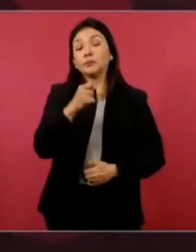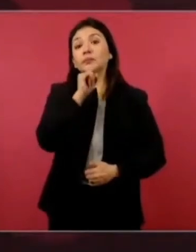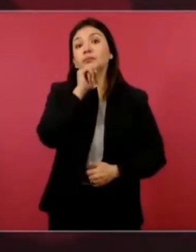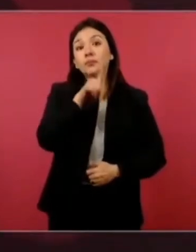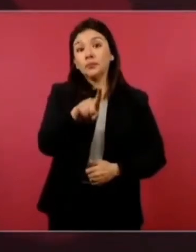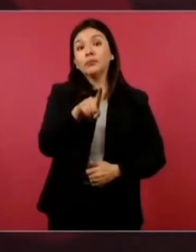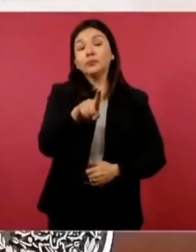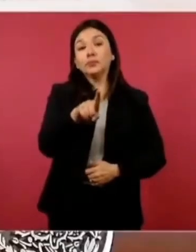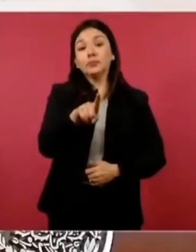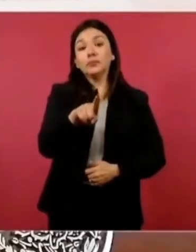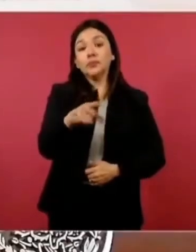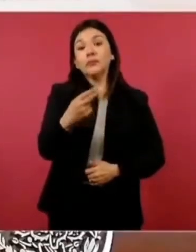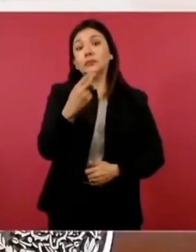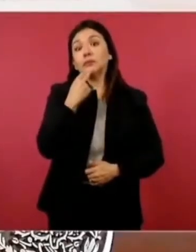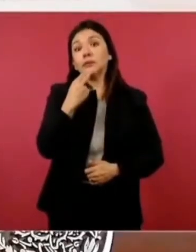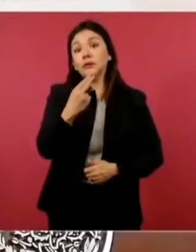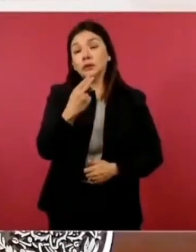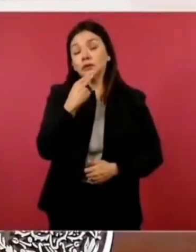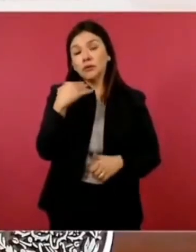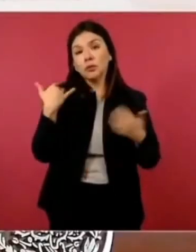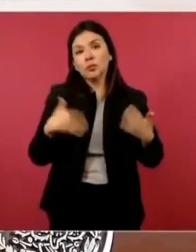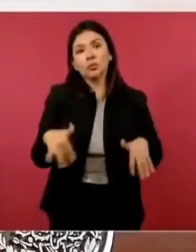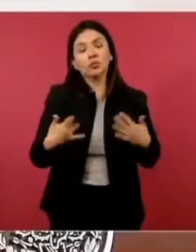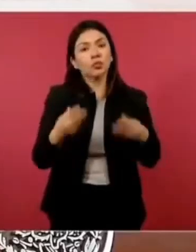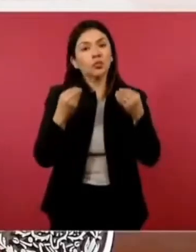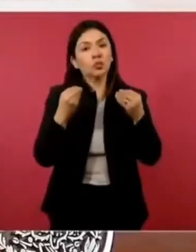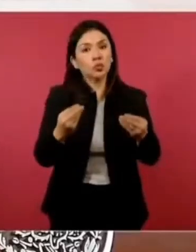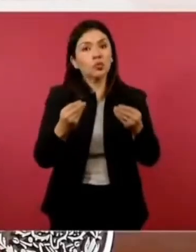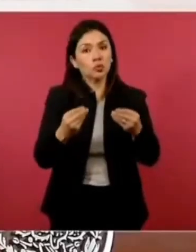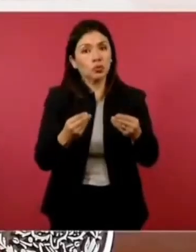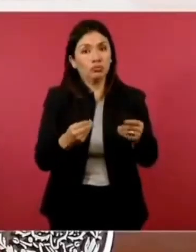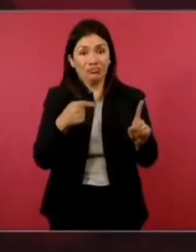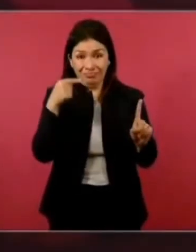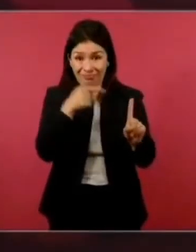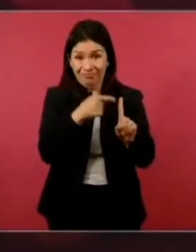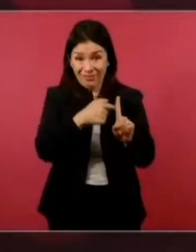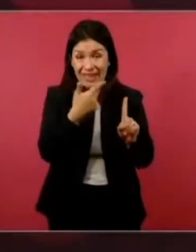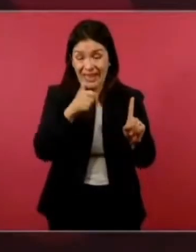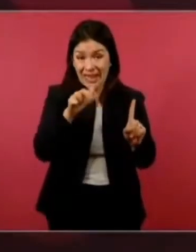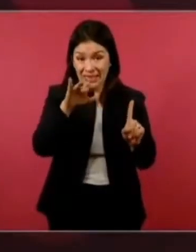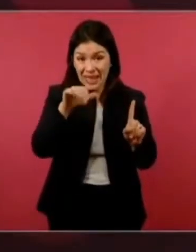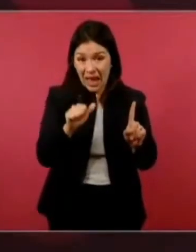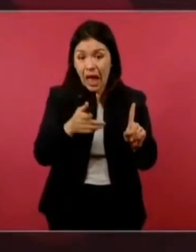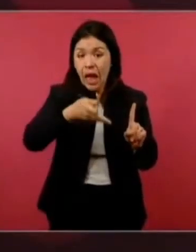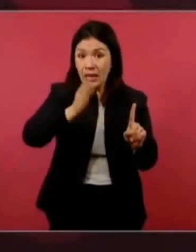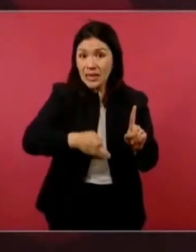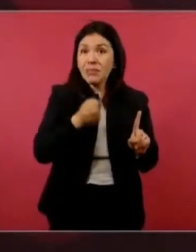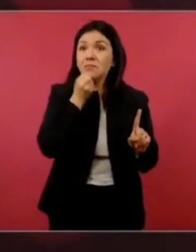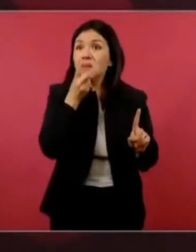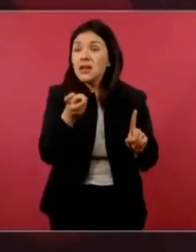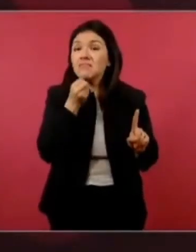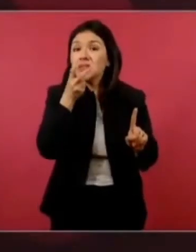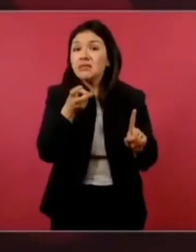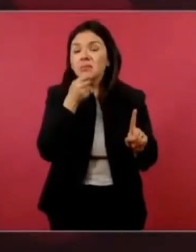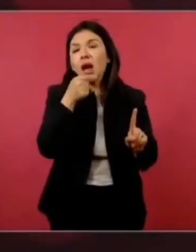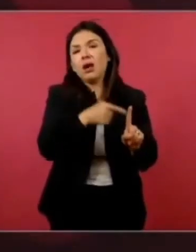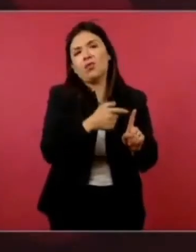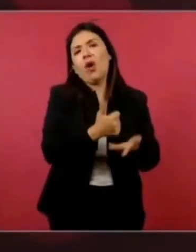ayuda ayudaría mucho él ayudaría que cooperar Sí